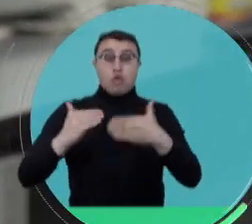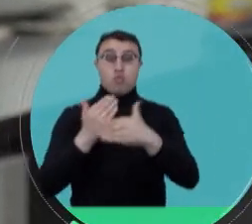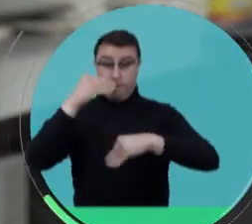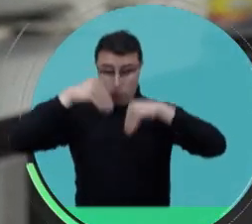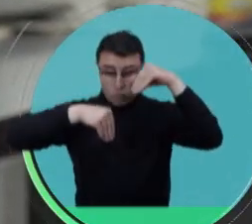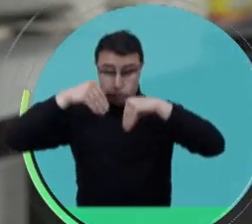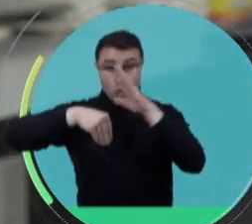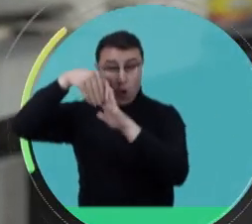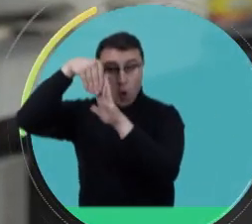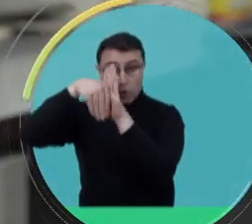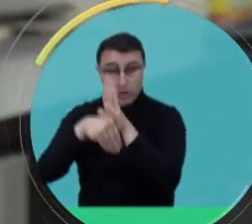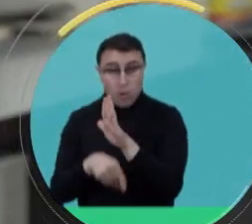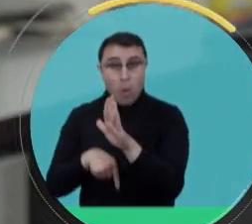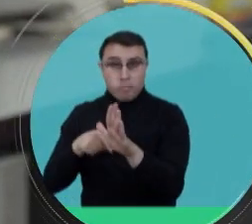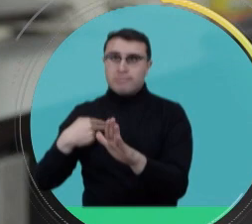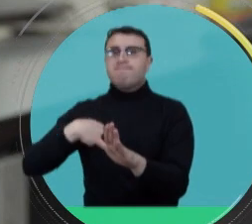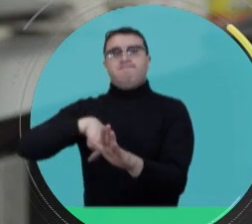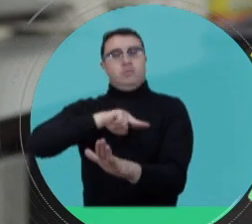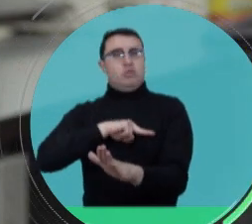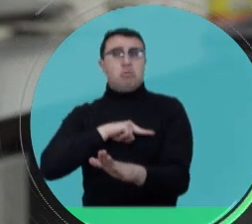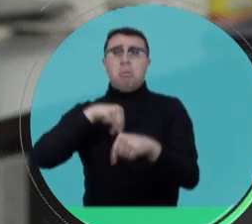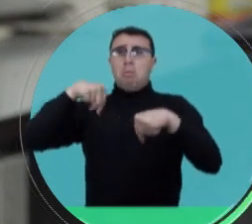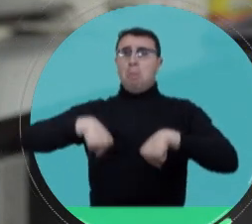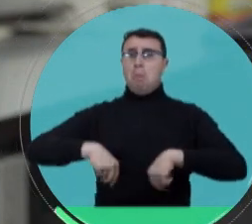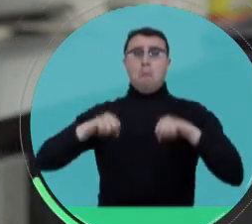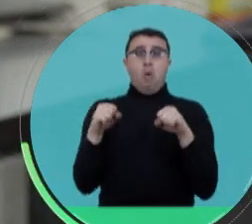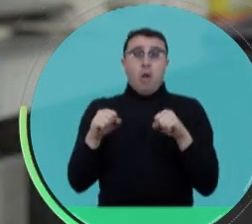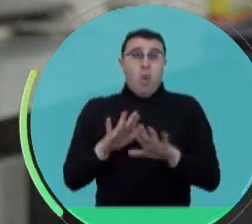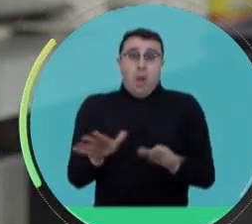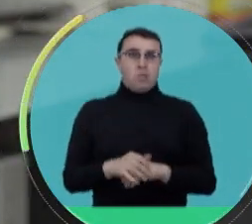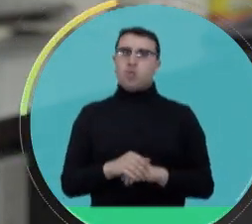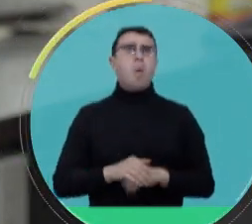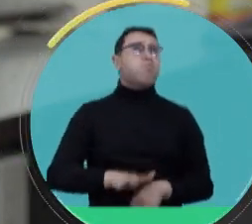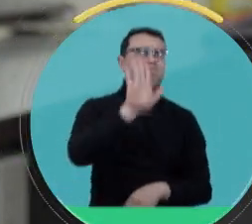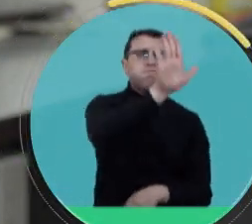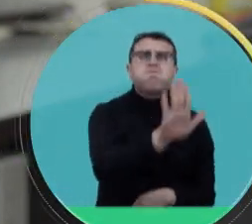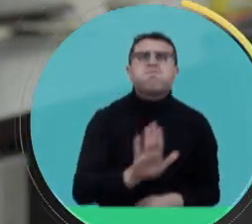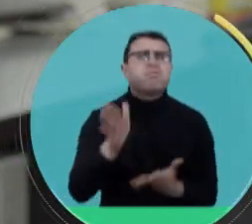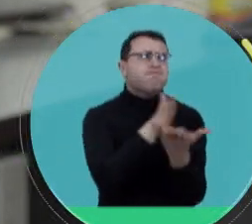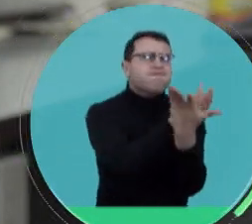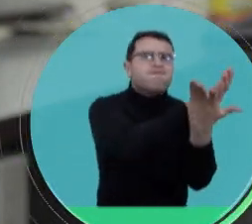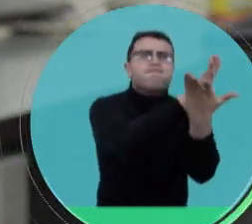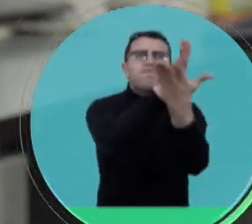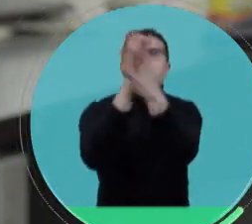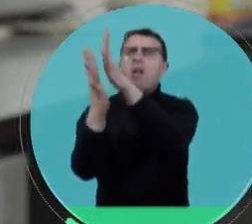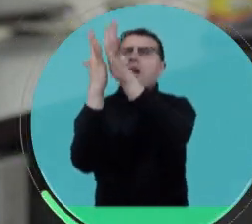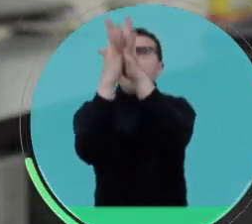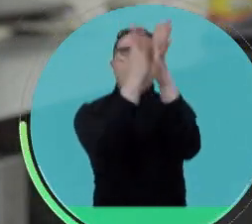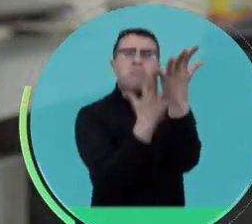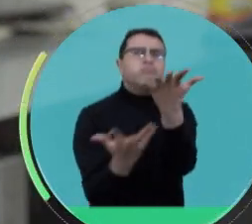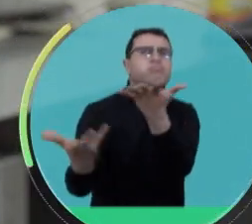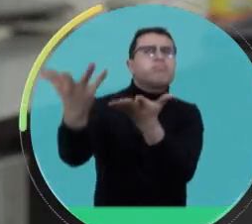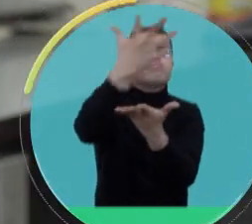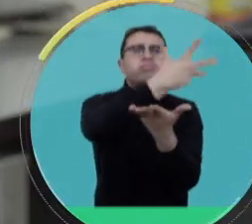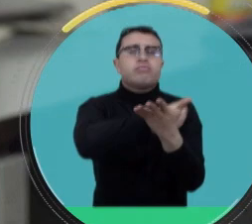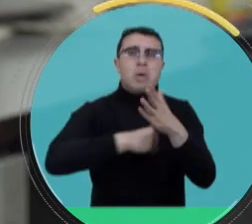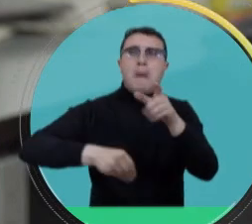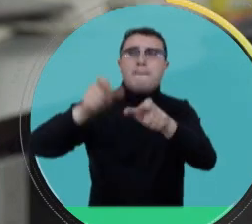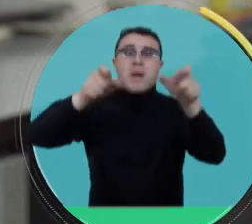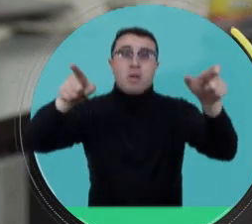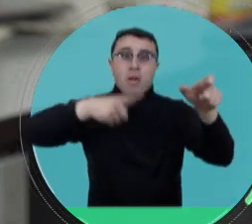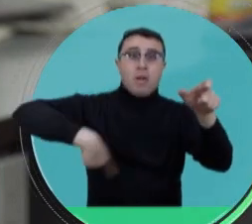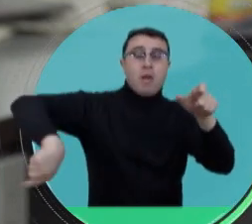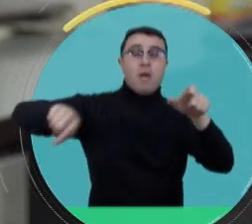que estos contenidos que se creen en donde vamos a estar viajando y estando en las regiones podamos generar desde ahí